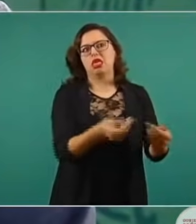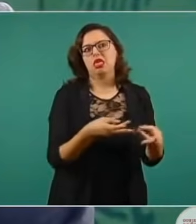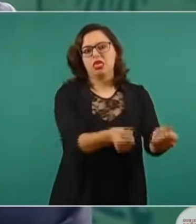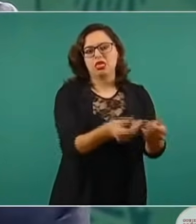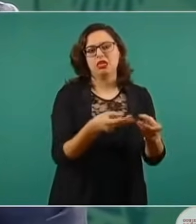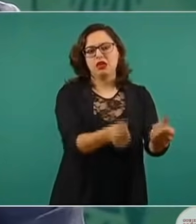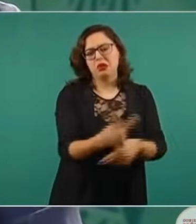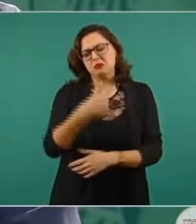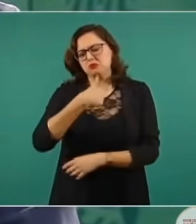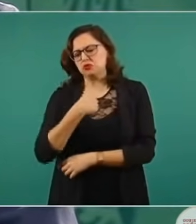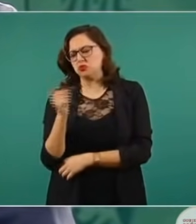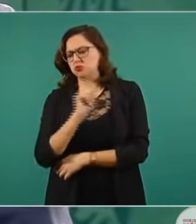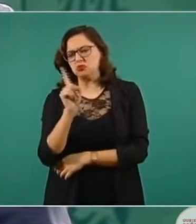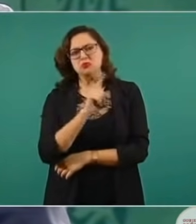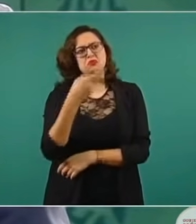publicidad.